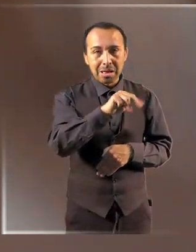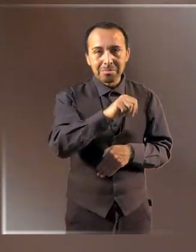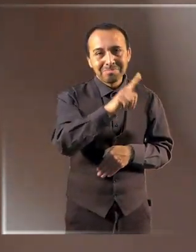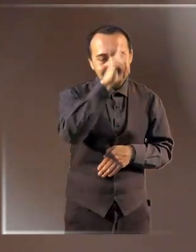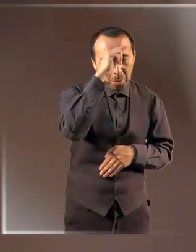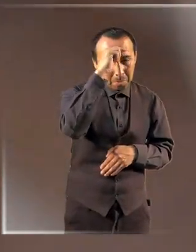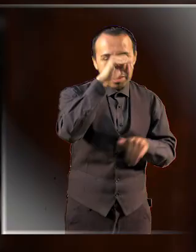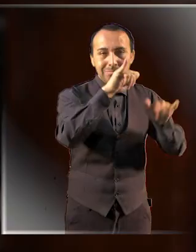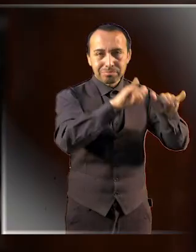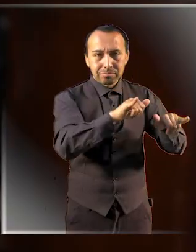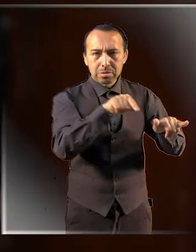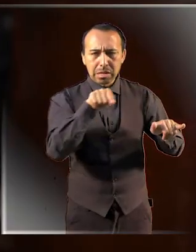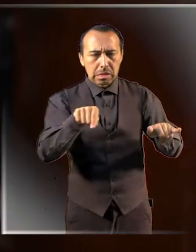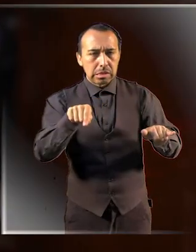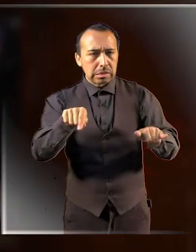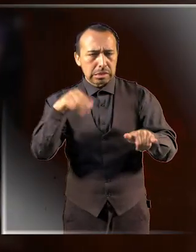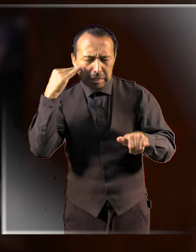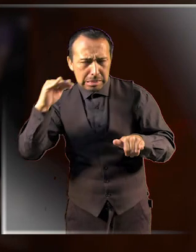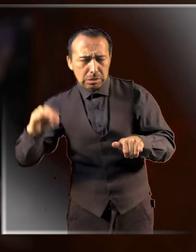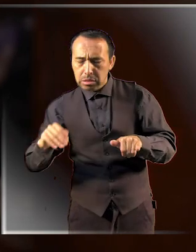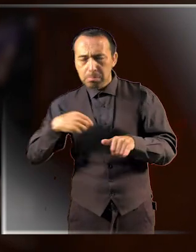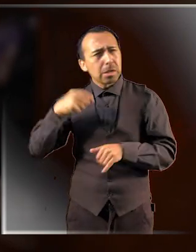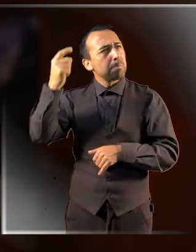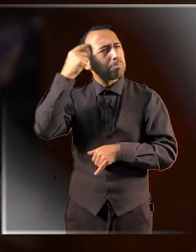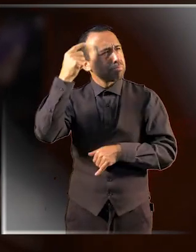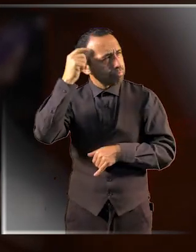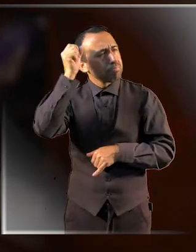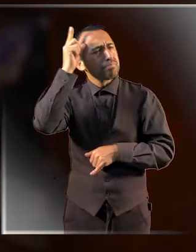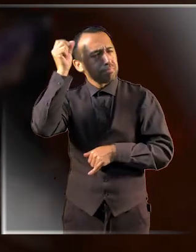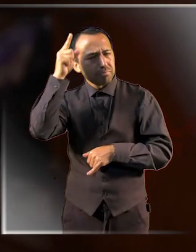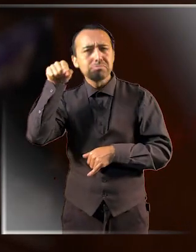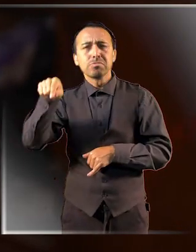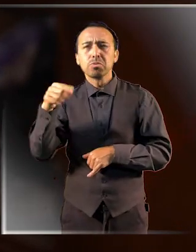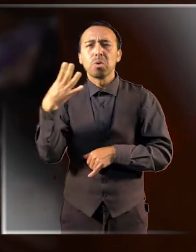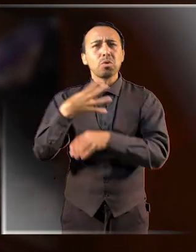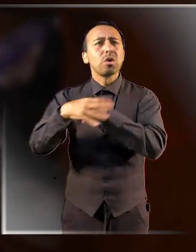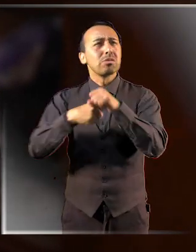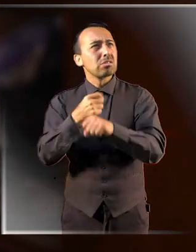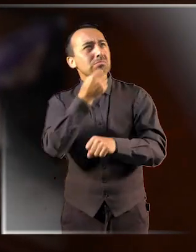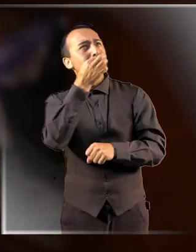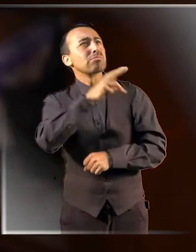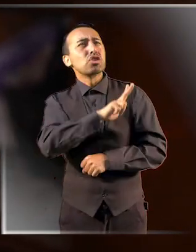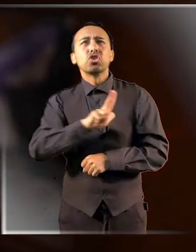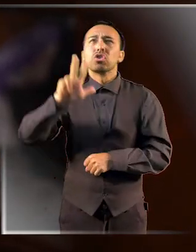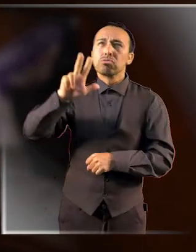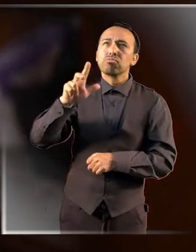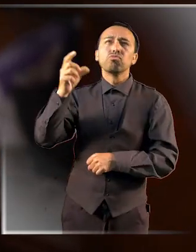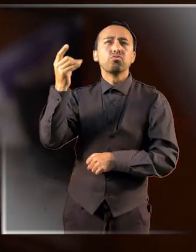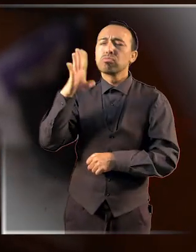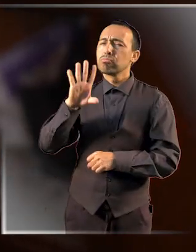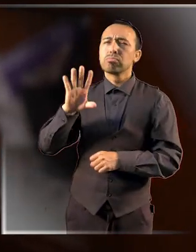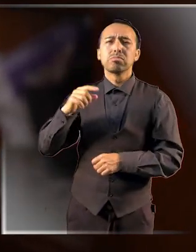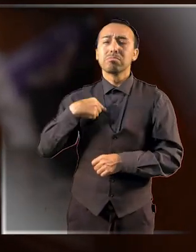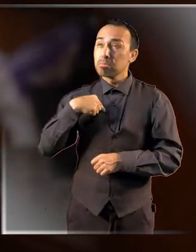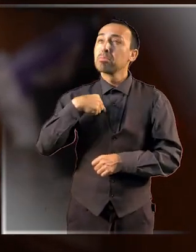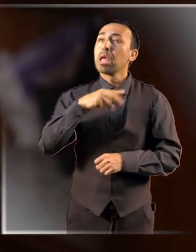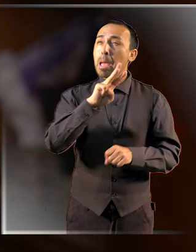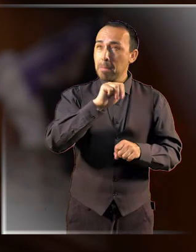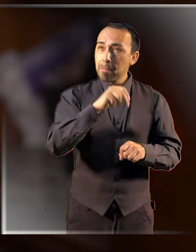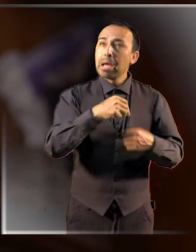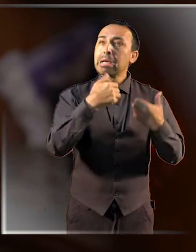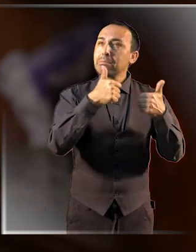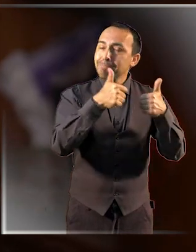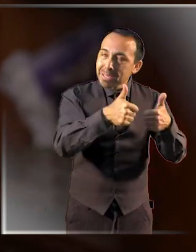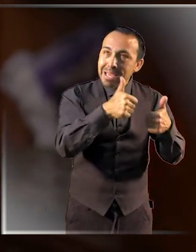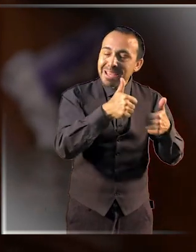en el hospital su mamá. Y él de chiquito fue muy despierto. Él con 4 años dijo, prometió a Dios, solo delante en el hospital, que